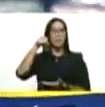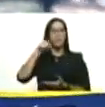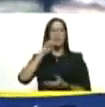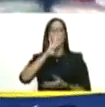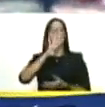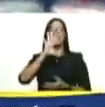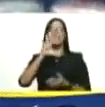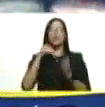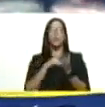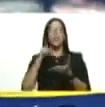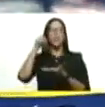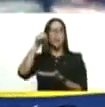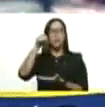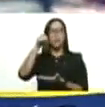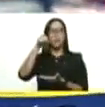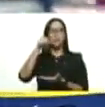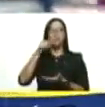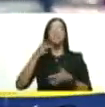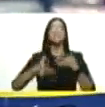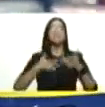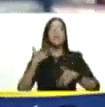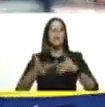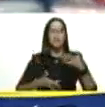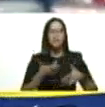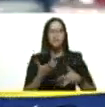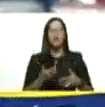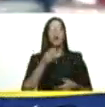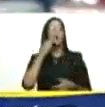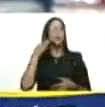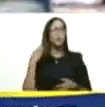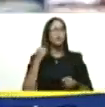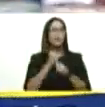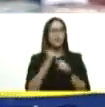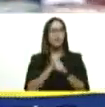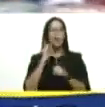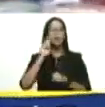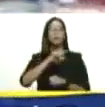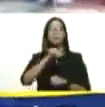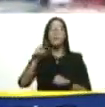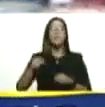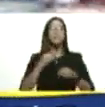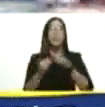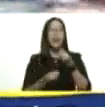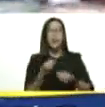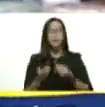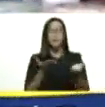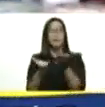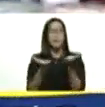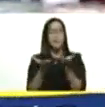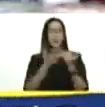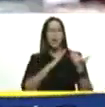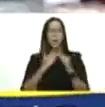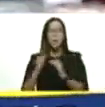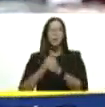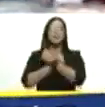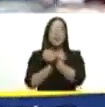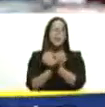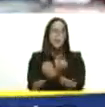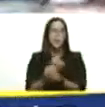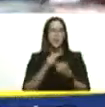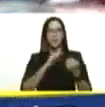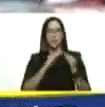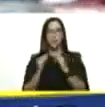CLAP, siéntanse orgullosos del trabajo que ustedes hacen, de servicio a su comunidad, de amor a su